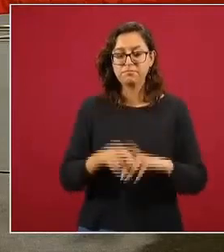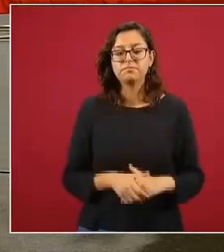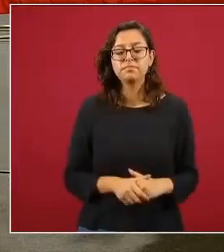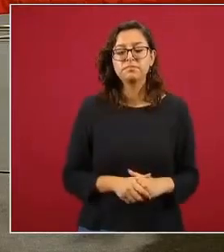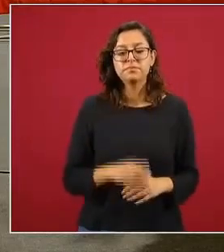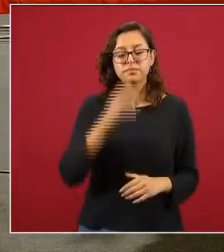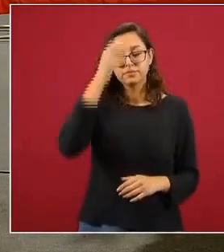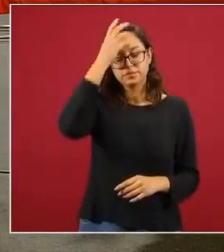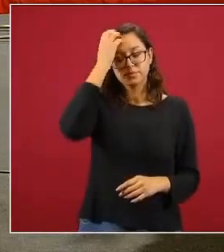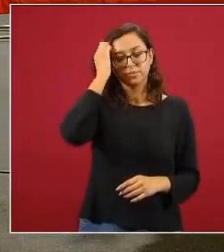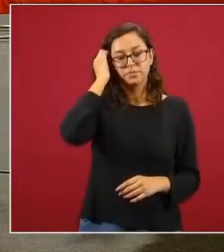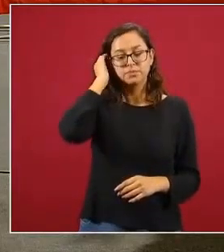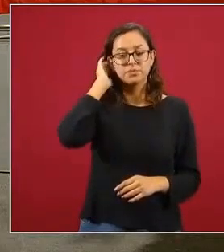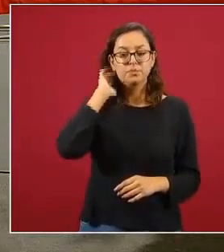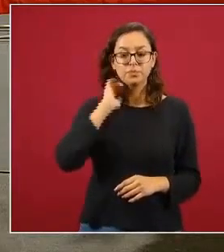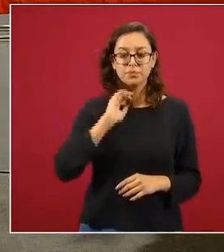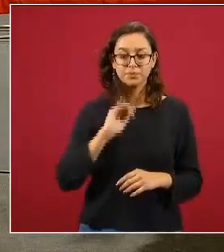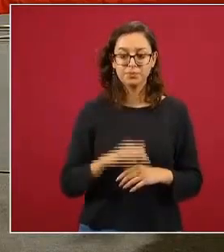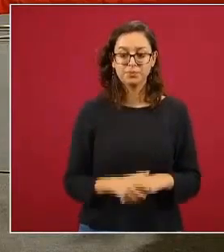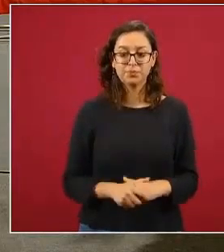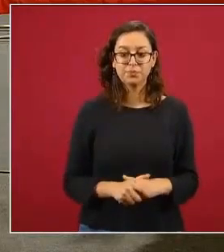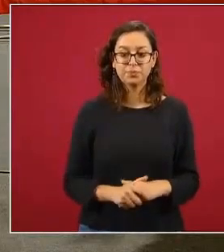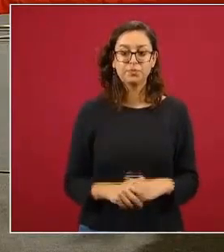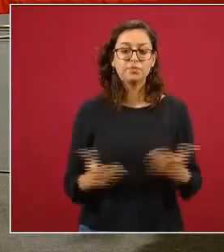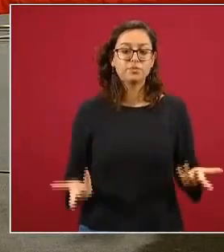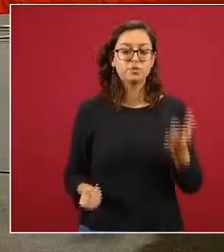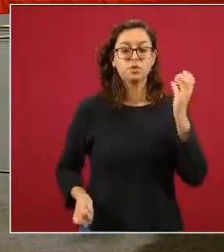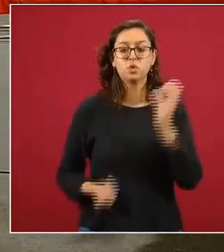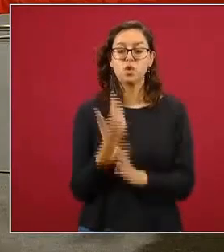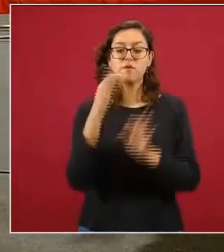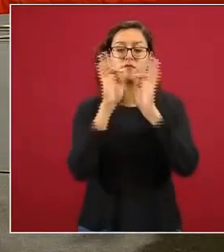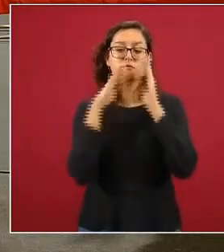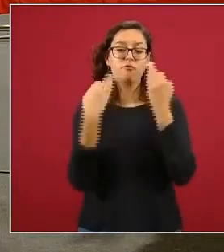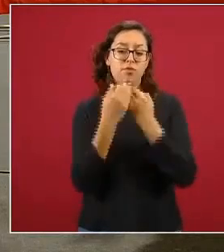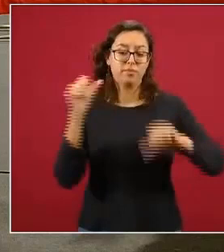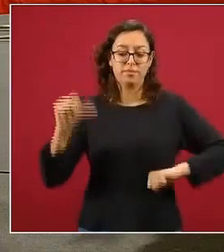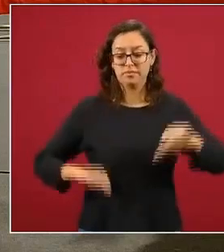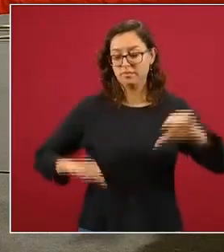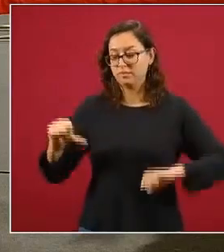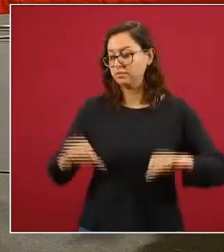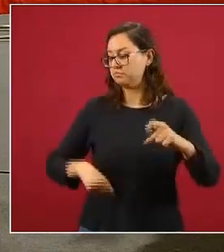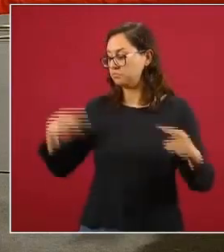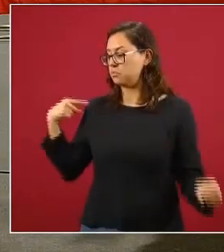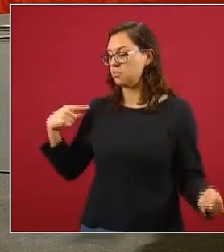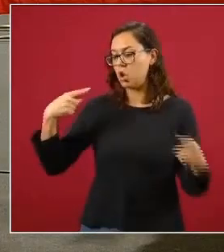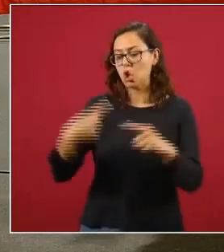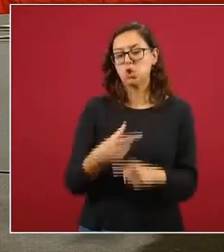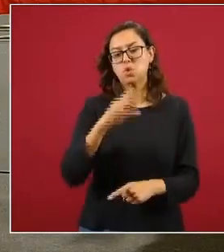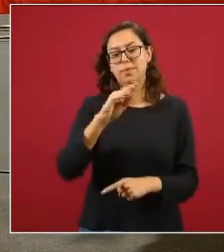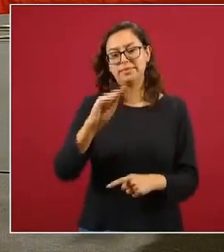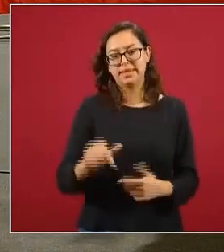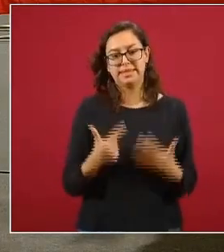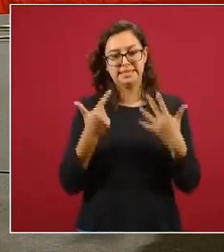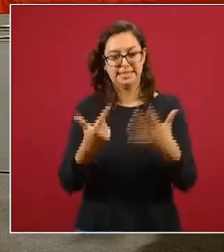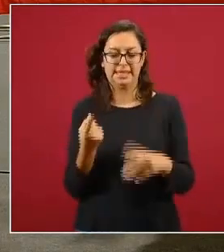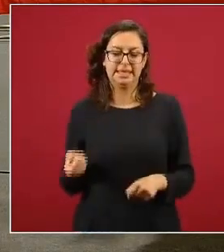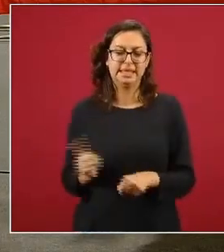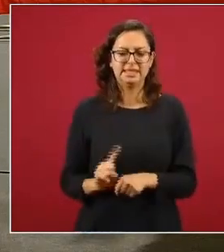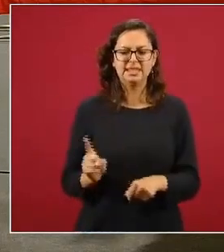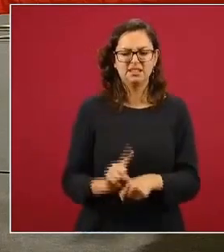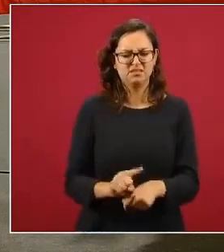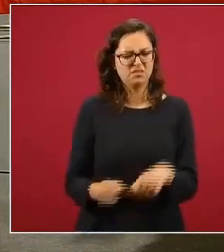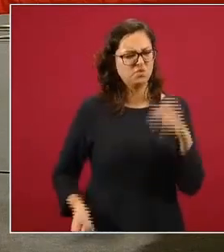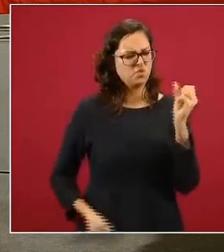Hoy tenemos 97 días del proceso de nueva normalidad. Como lo hacemos periódicamente, recordamos qué quiere decir